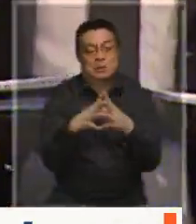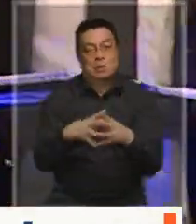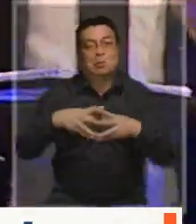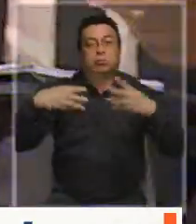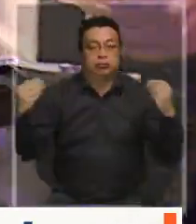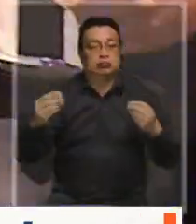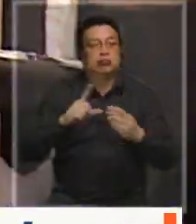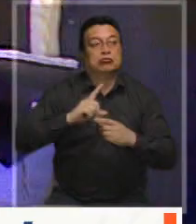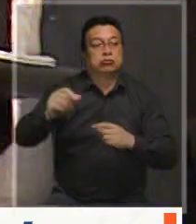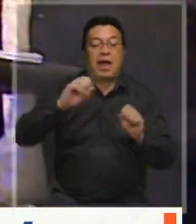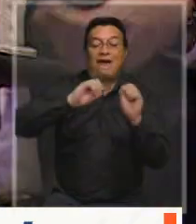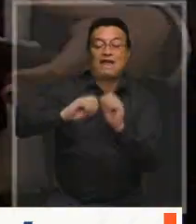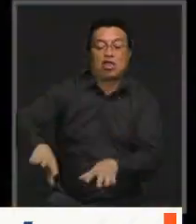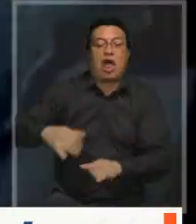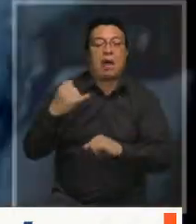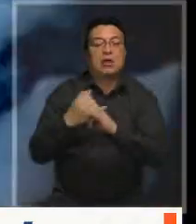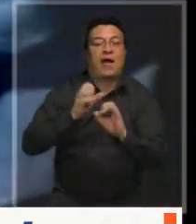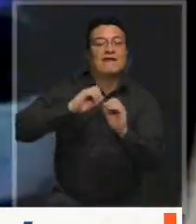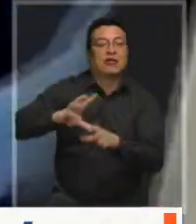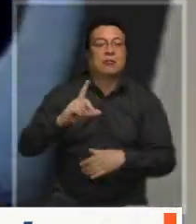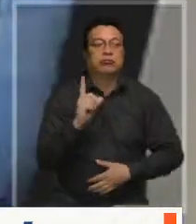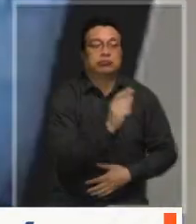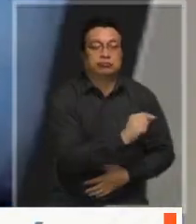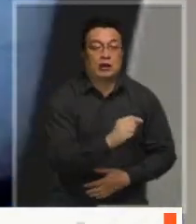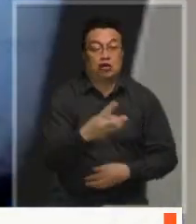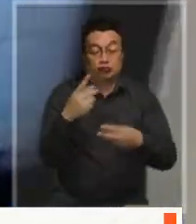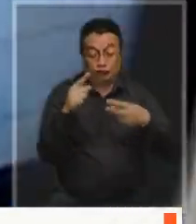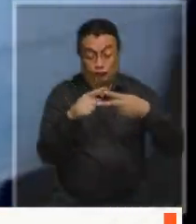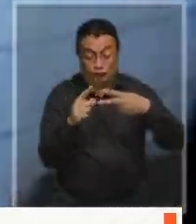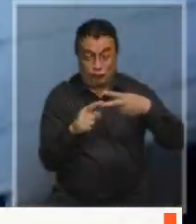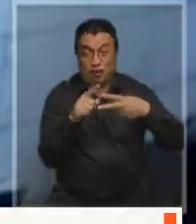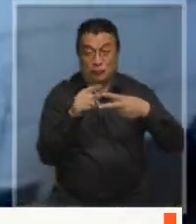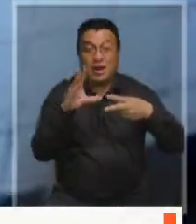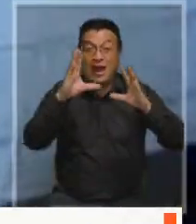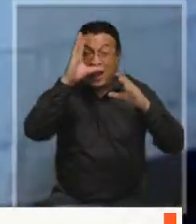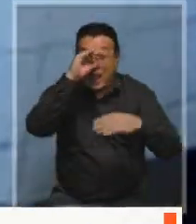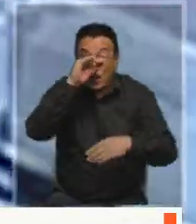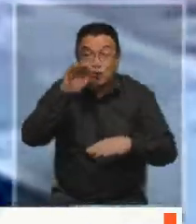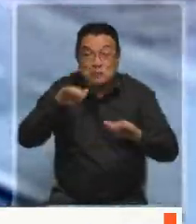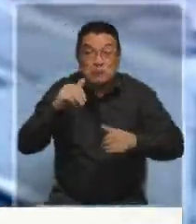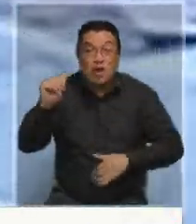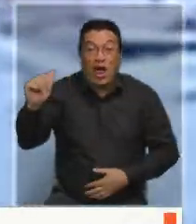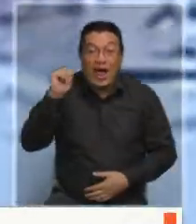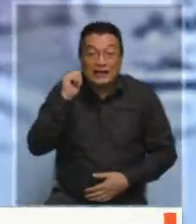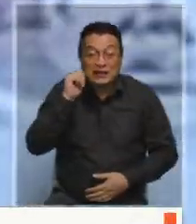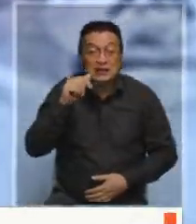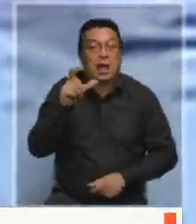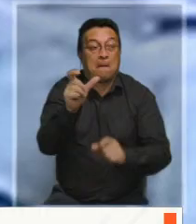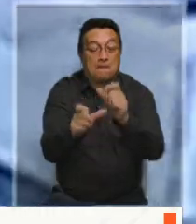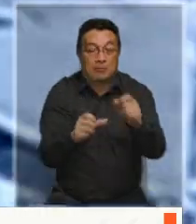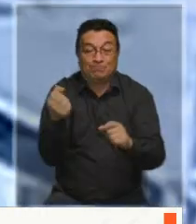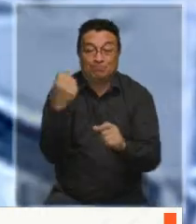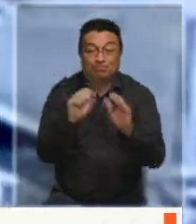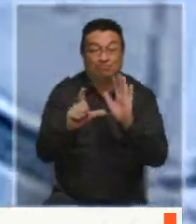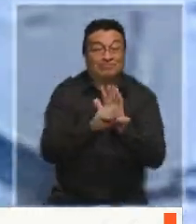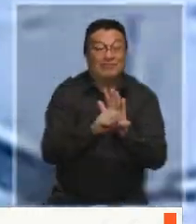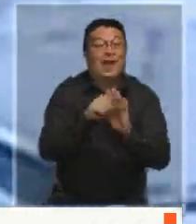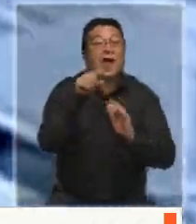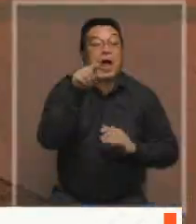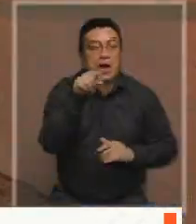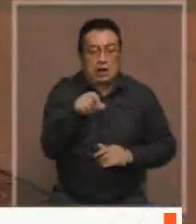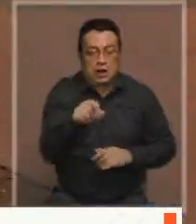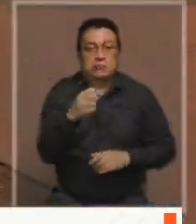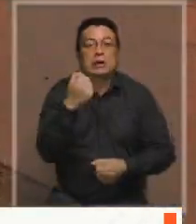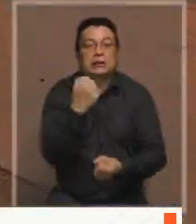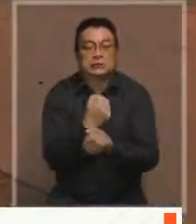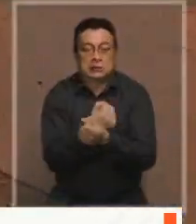fuga dejándolo abandonado. 2 hechos en una misma noche, delincuentes que sin esperarlo se encontraron con funcionarios